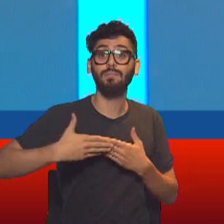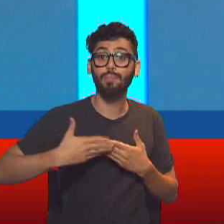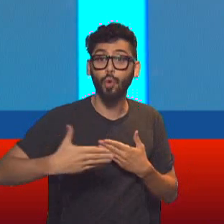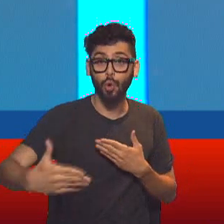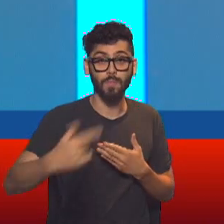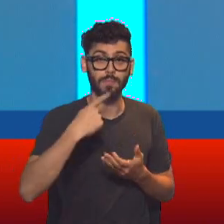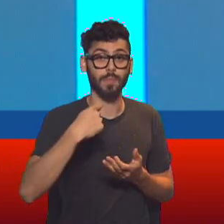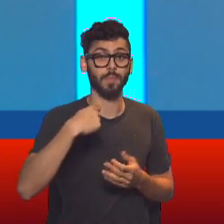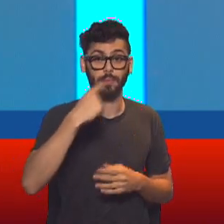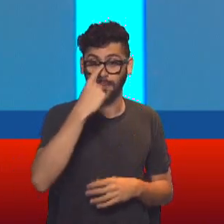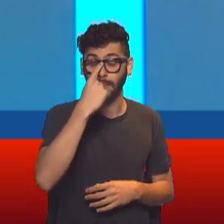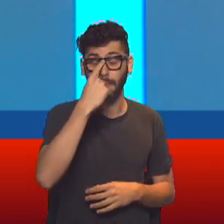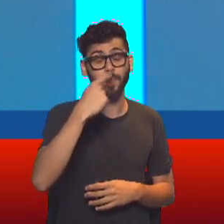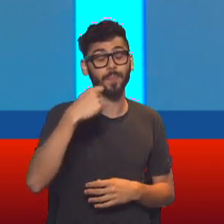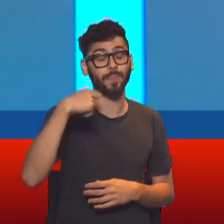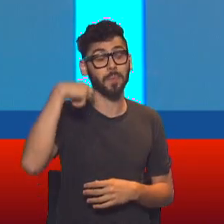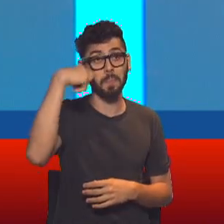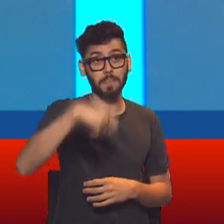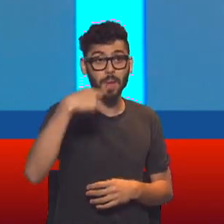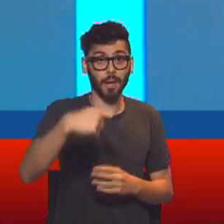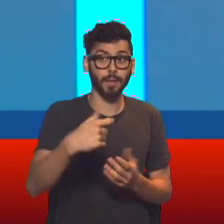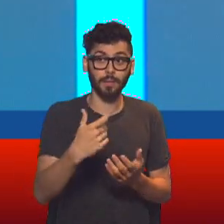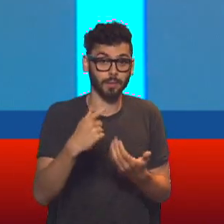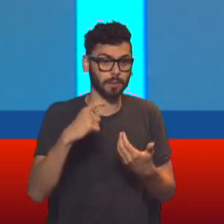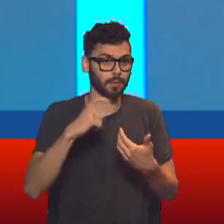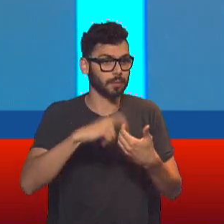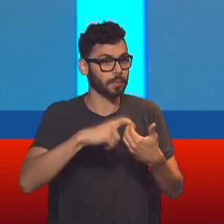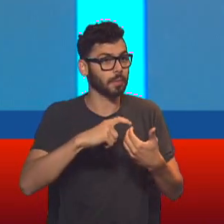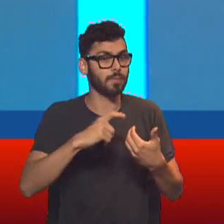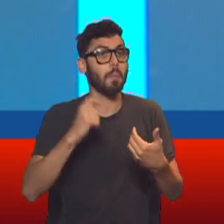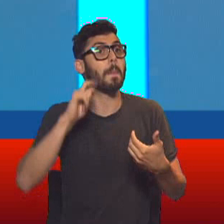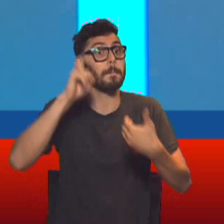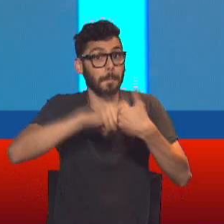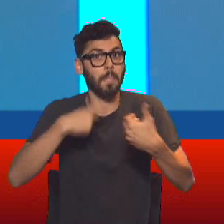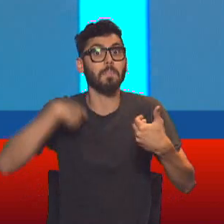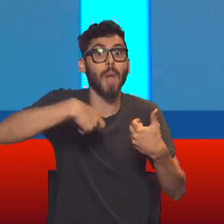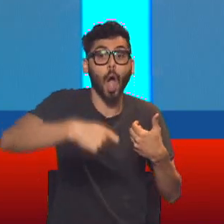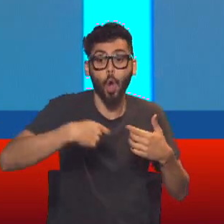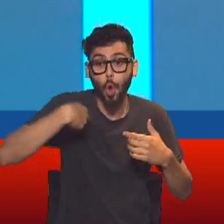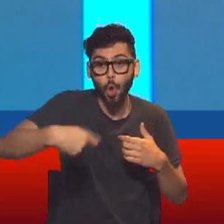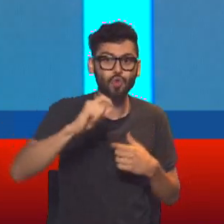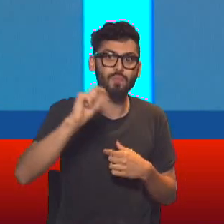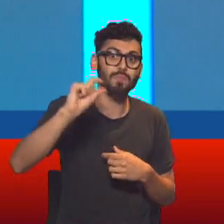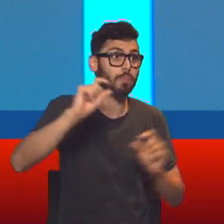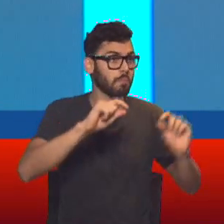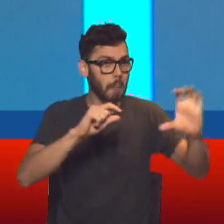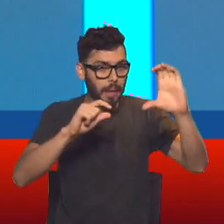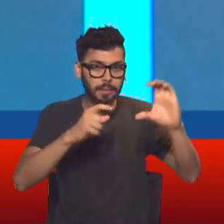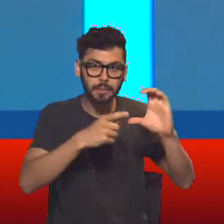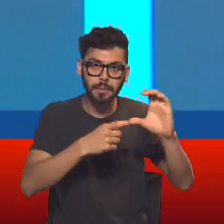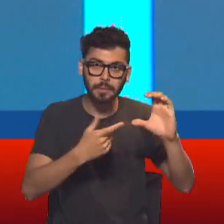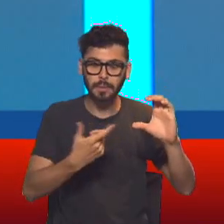cuota por encima de la permitida y también con el uso, ¿no? Bien lo que comentaba el colega. A ver, el mismo Fondo